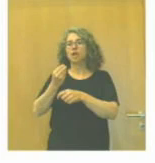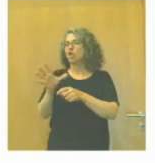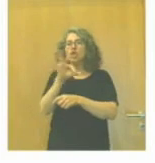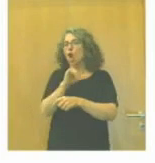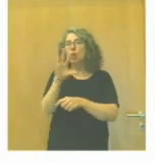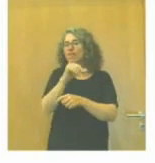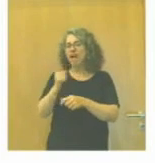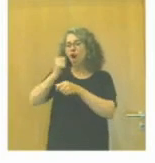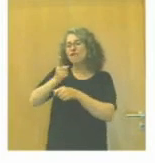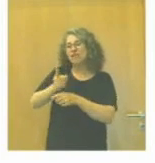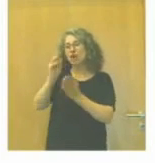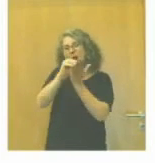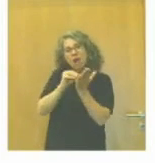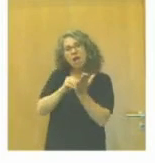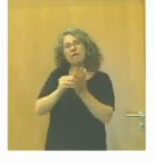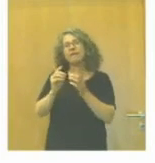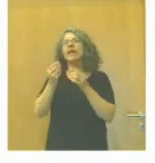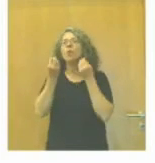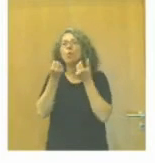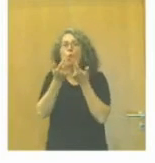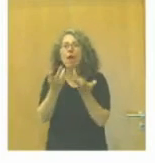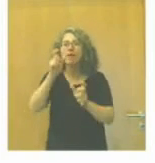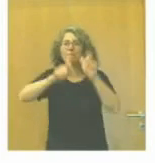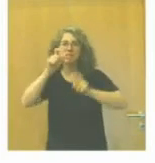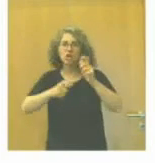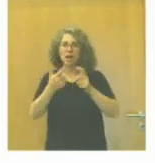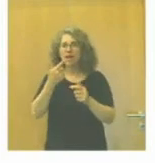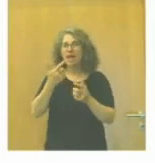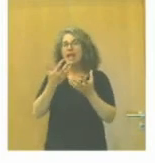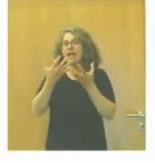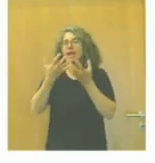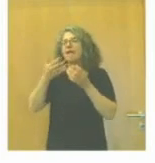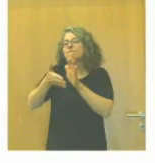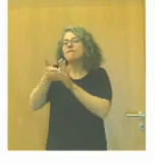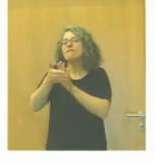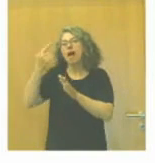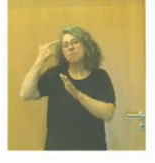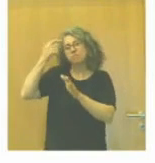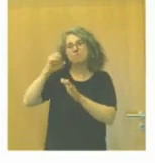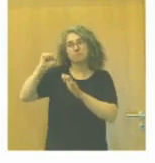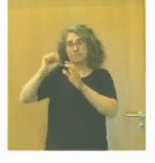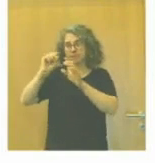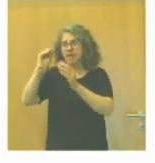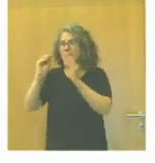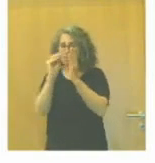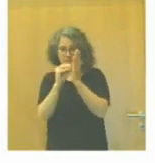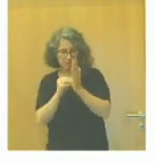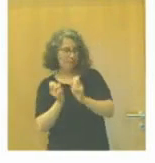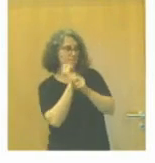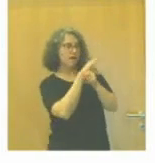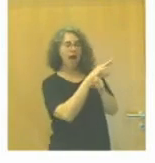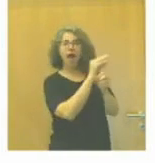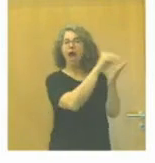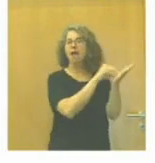diaria de los intentos de autoeliminación y que eso vaya a una base de datos del Ministerio y que desde allí podamos tomar